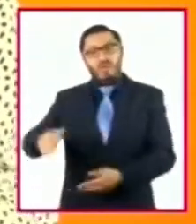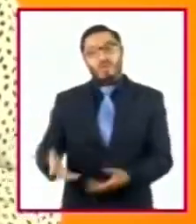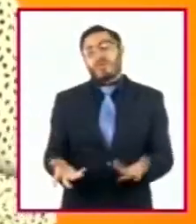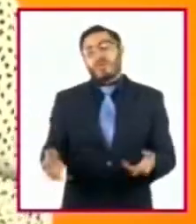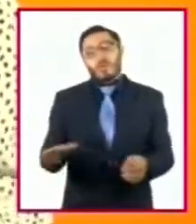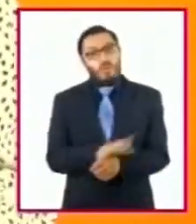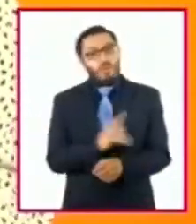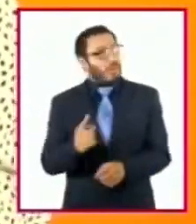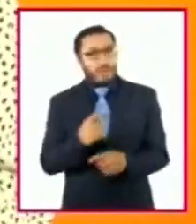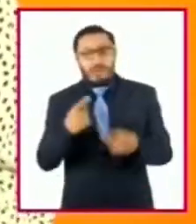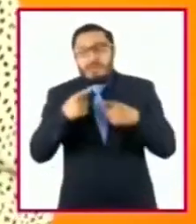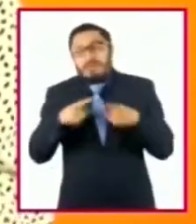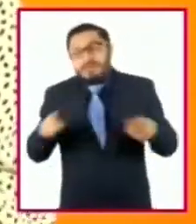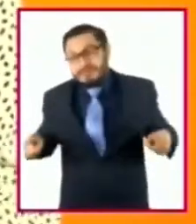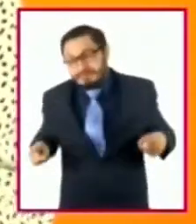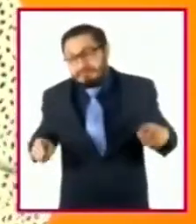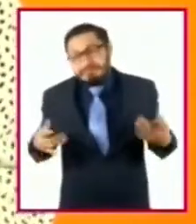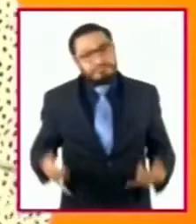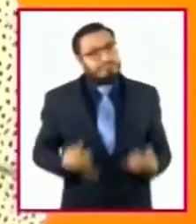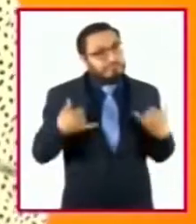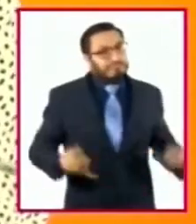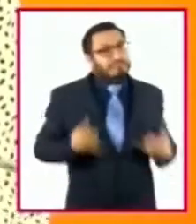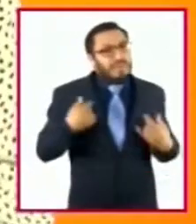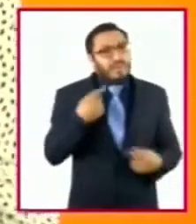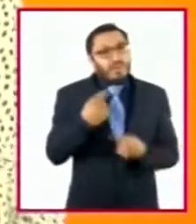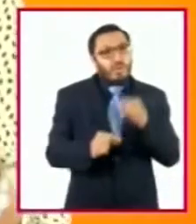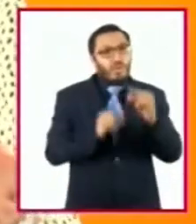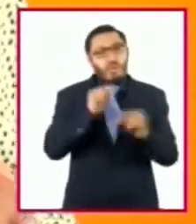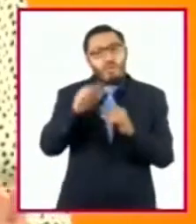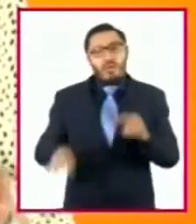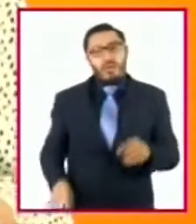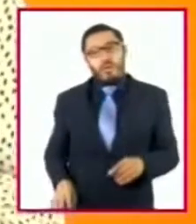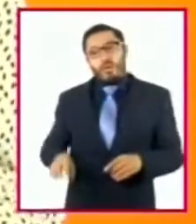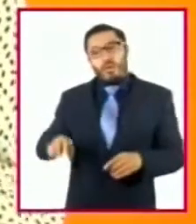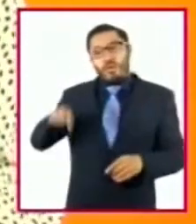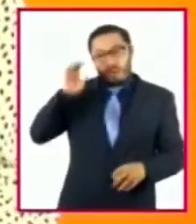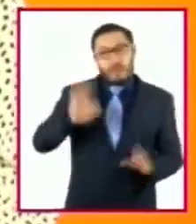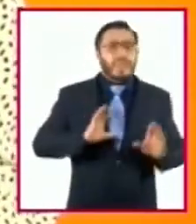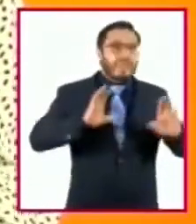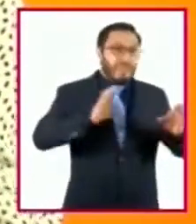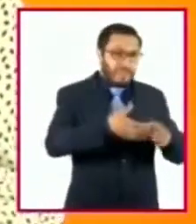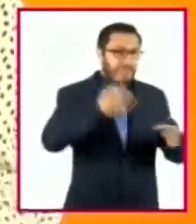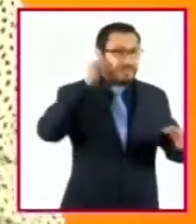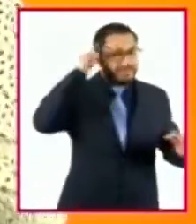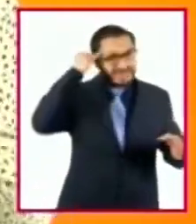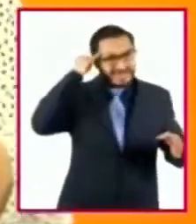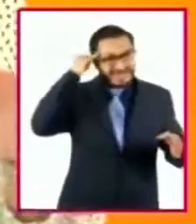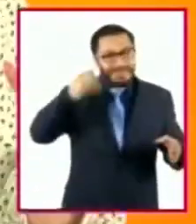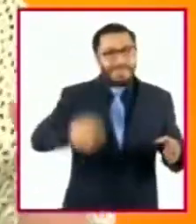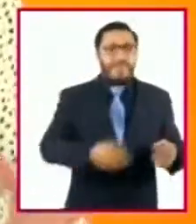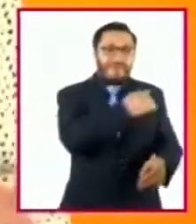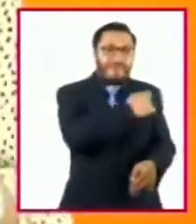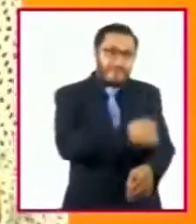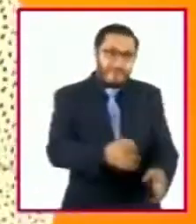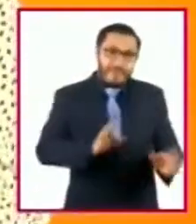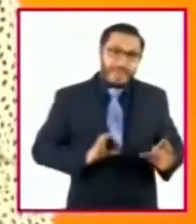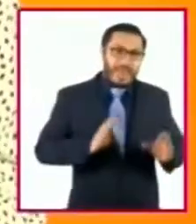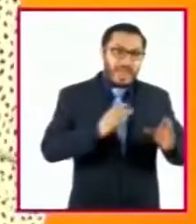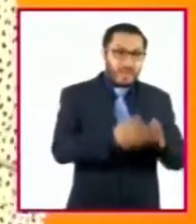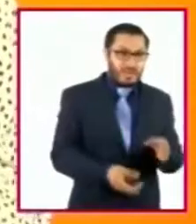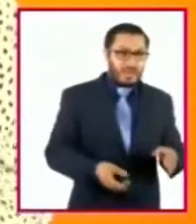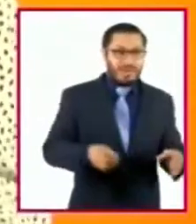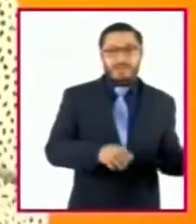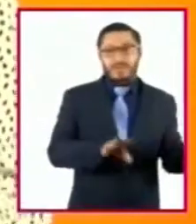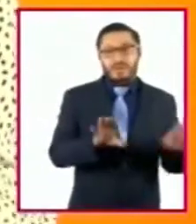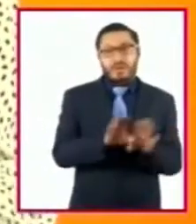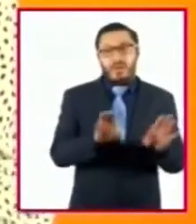misma referencia un adolescente que ha crecido en una comunidad indígena donde la familia y la comunidad espera ciertas